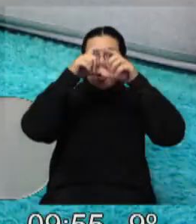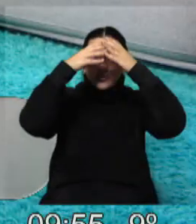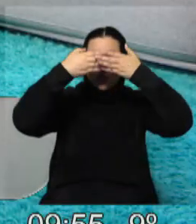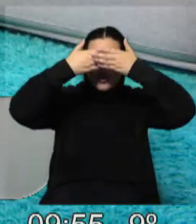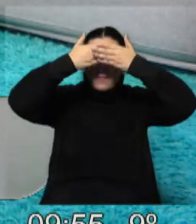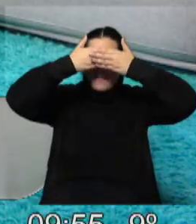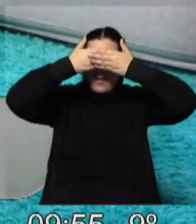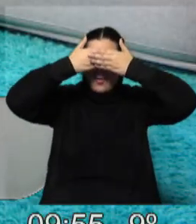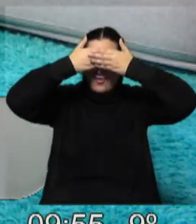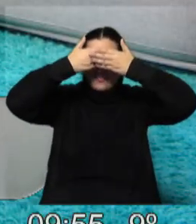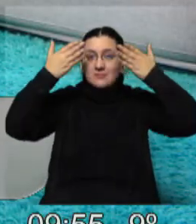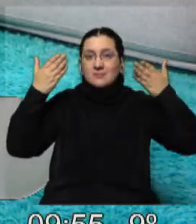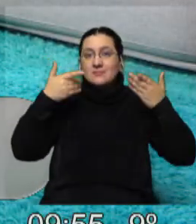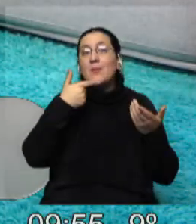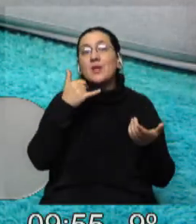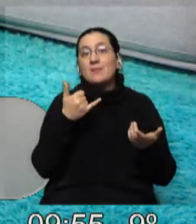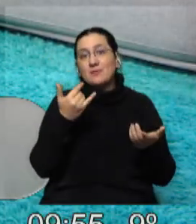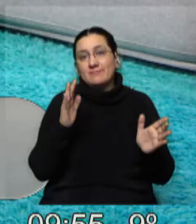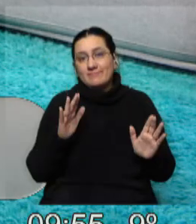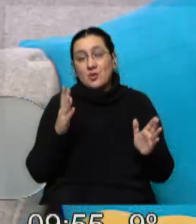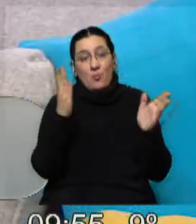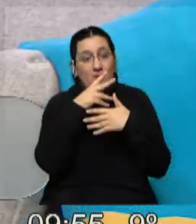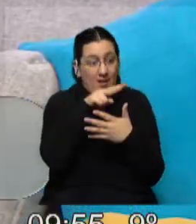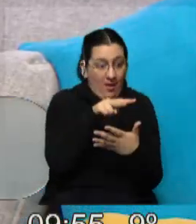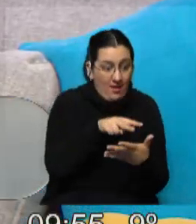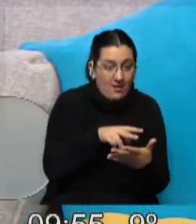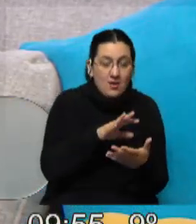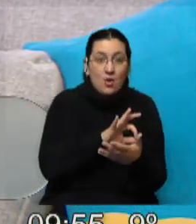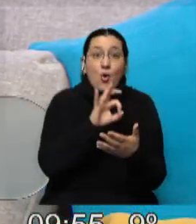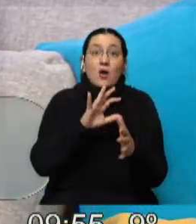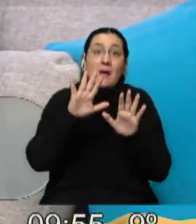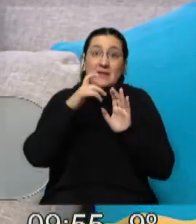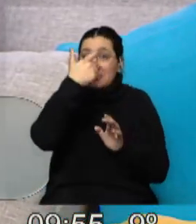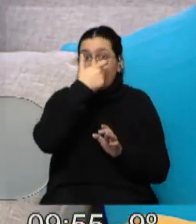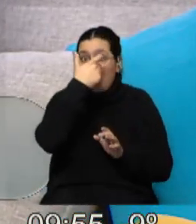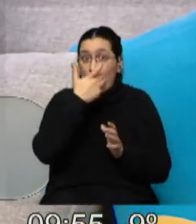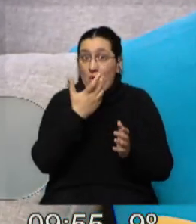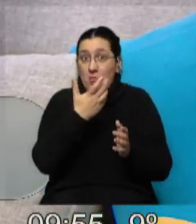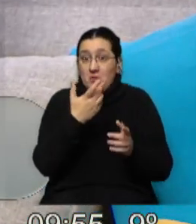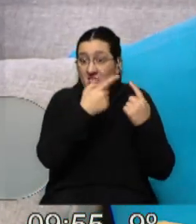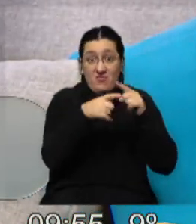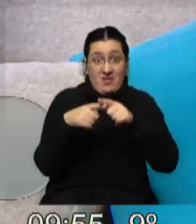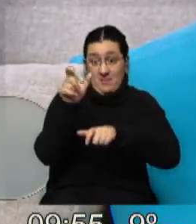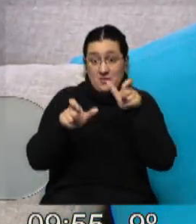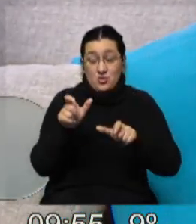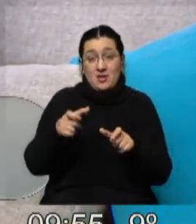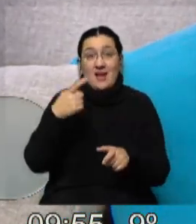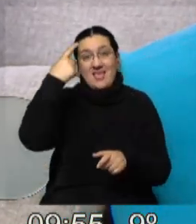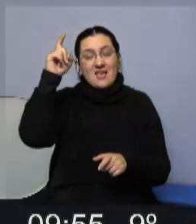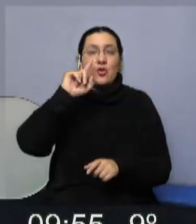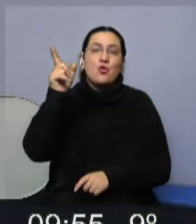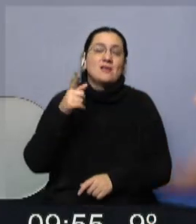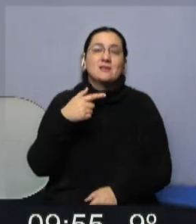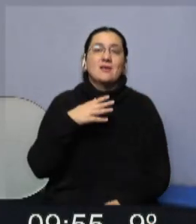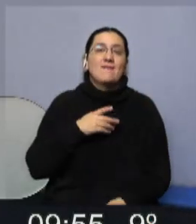Ah. Claro. Claro, por ejemplo, si tenés los ojos tapados no podés. O podés no ser no vidente, ¿no? Porque son distintas personas. La idea de esto es que se entrena, ¿no? Es ir